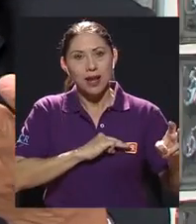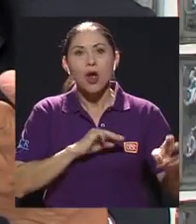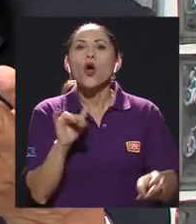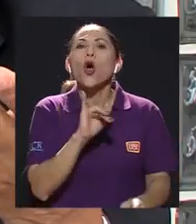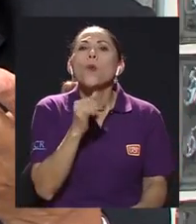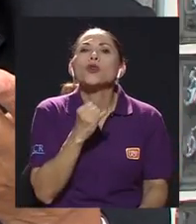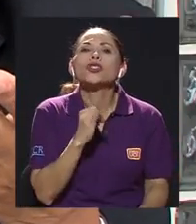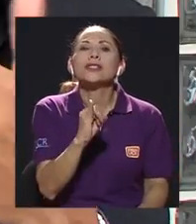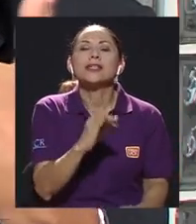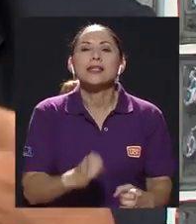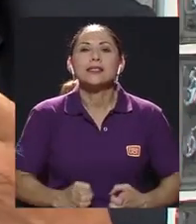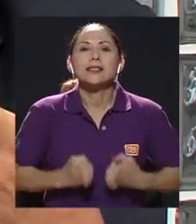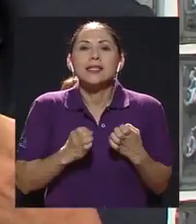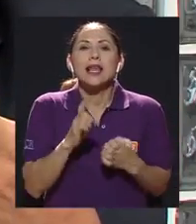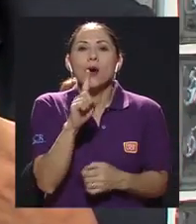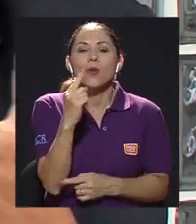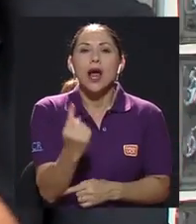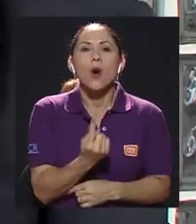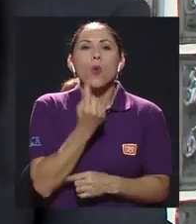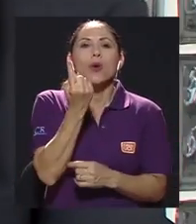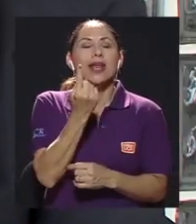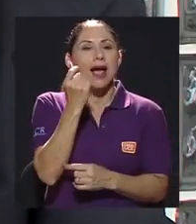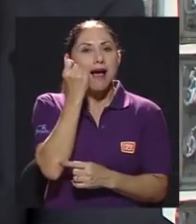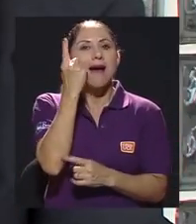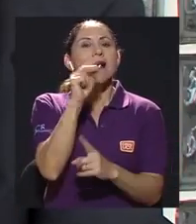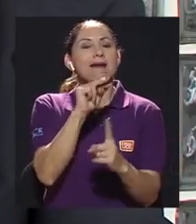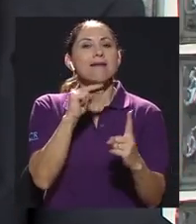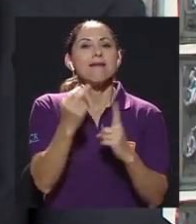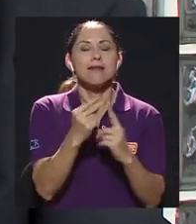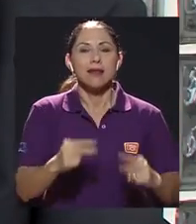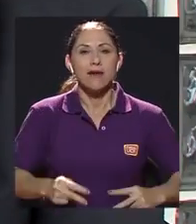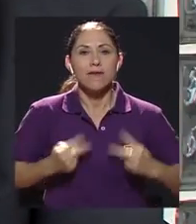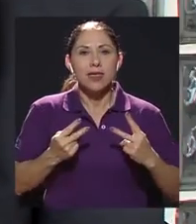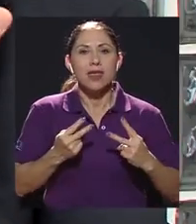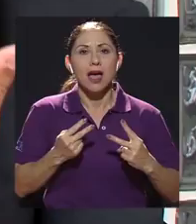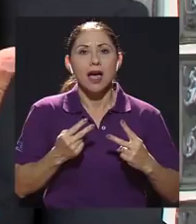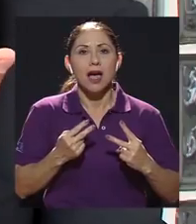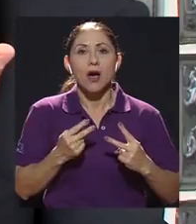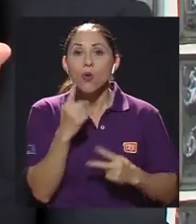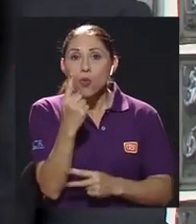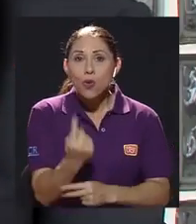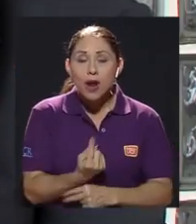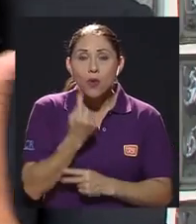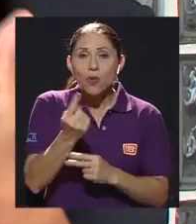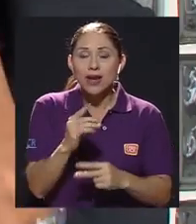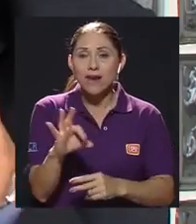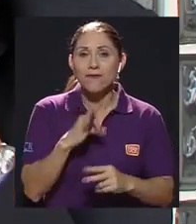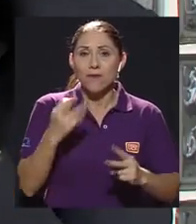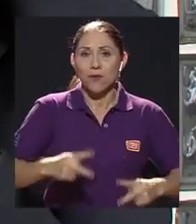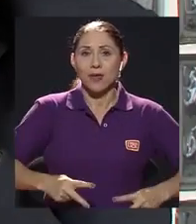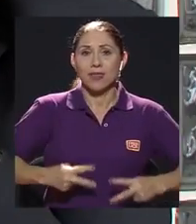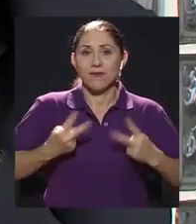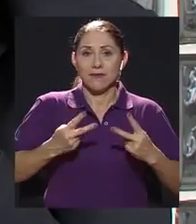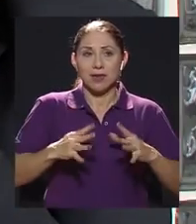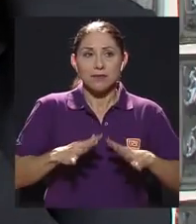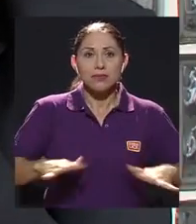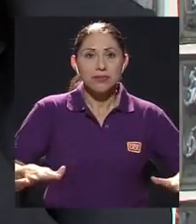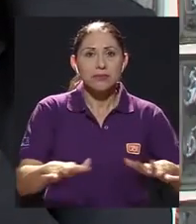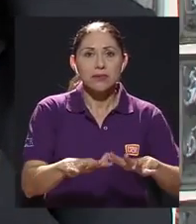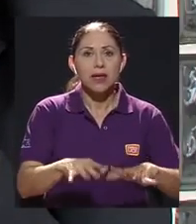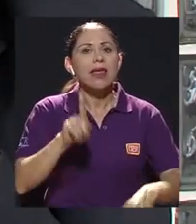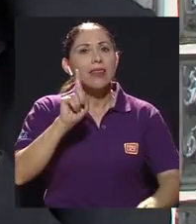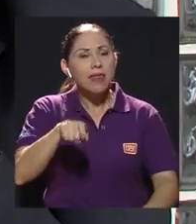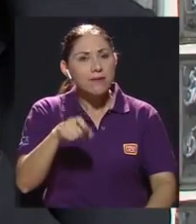única interpretación de la vida y una única forma de vivir la vida. Hay que entender,